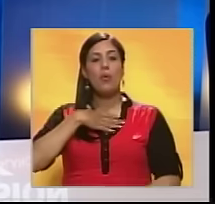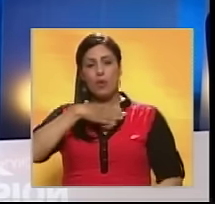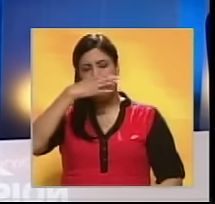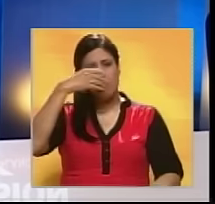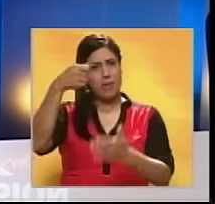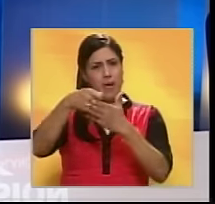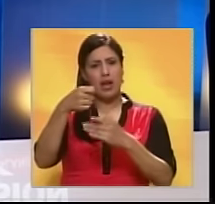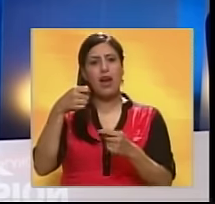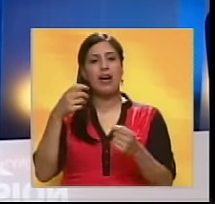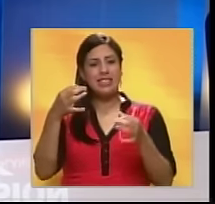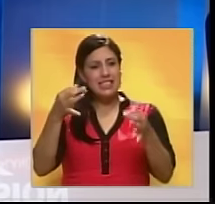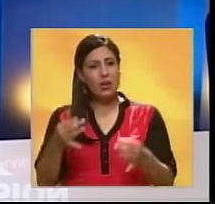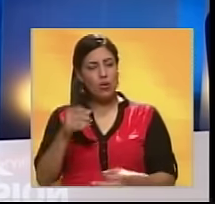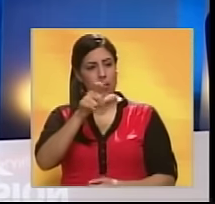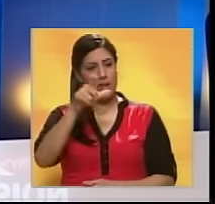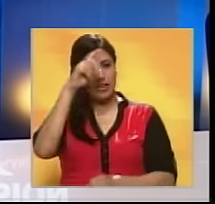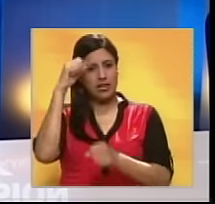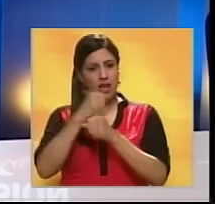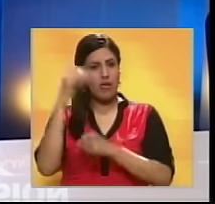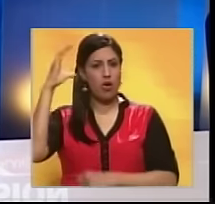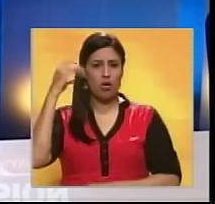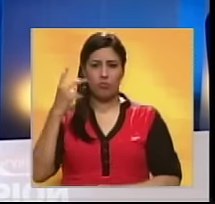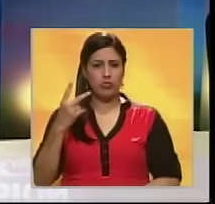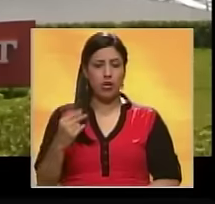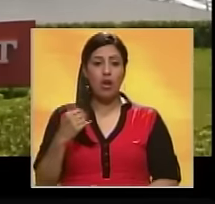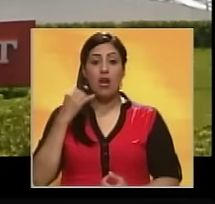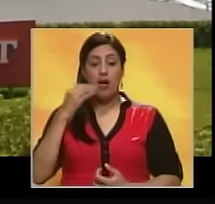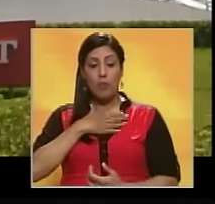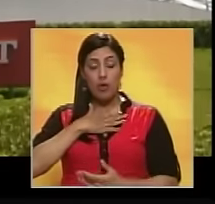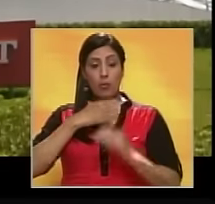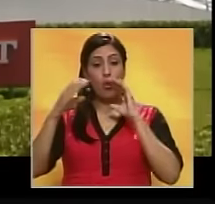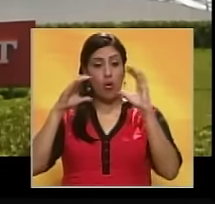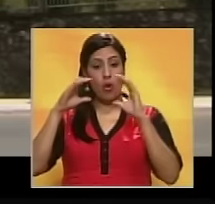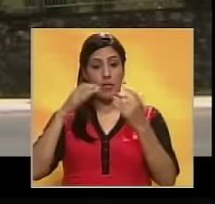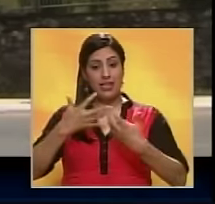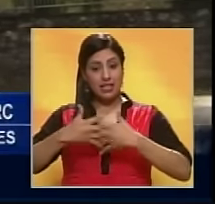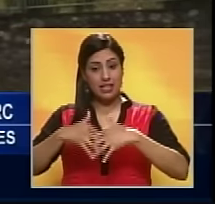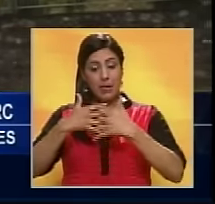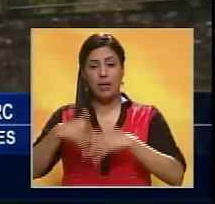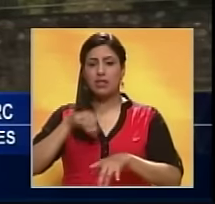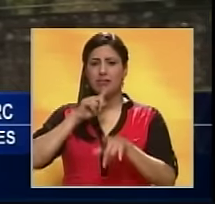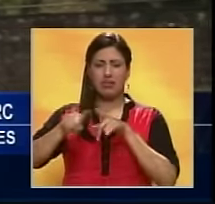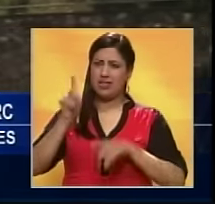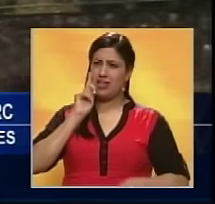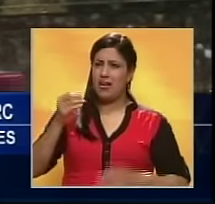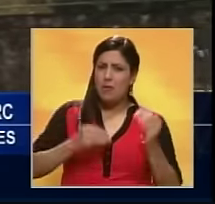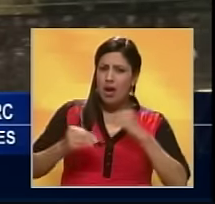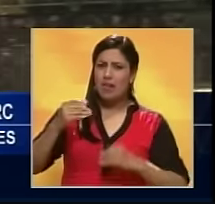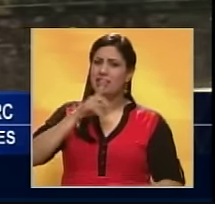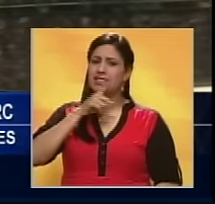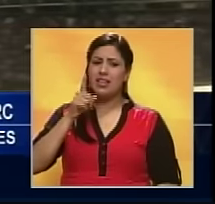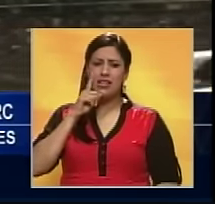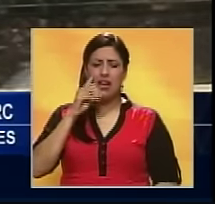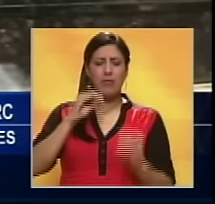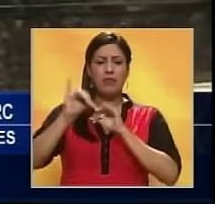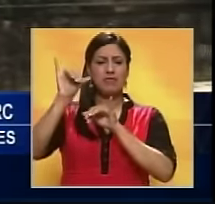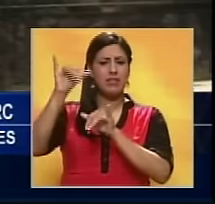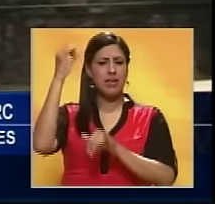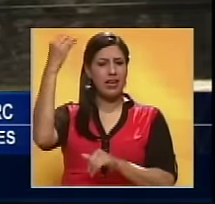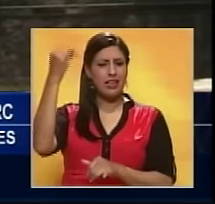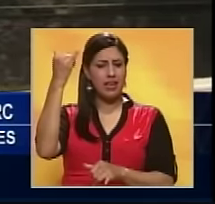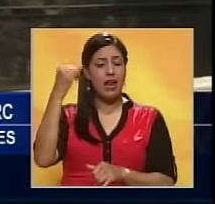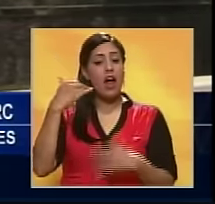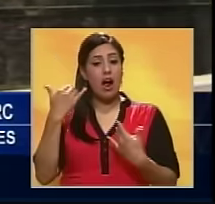FARC para garantizar la seguridad de sus obras en Colombia. A través de un comunicado, la empresa desmintió la situación y calificó de especulación